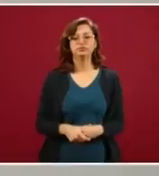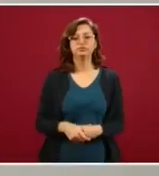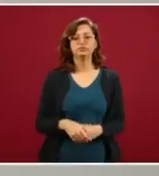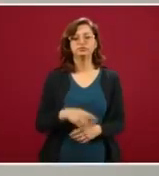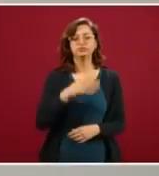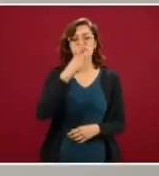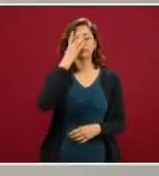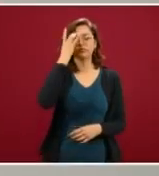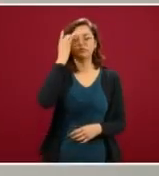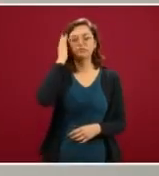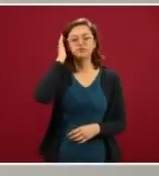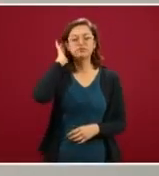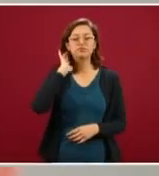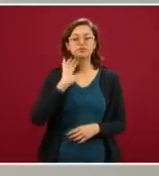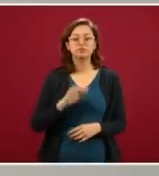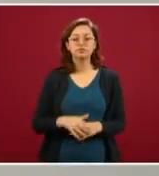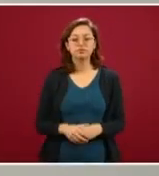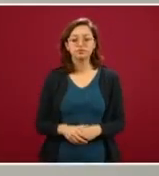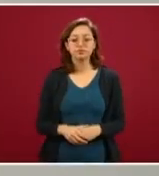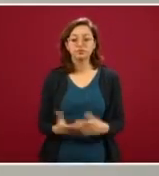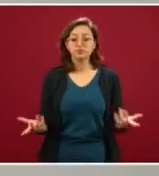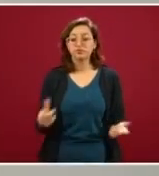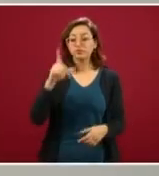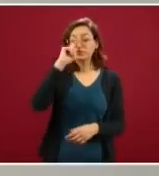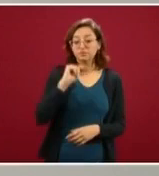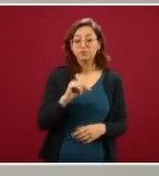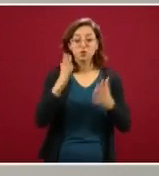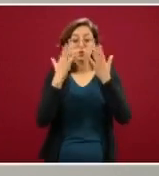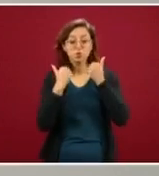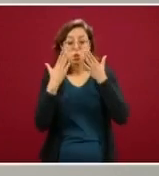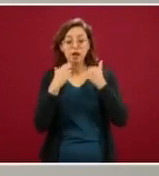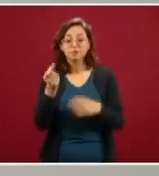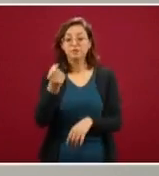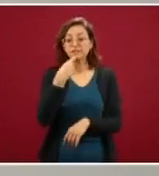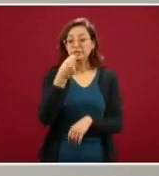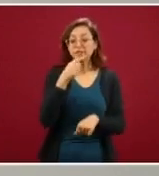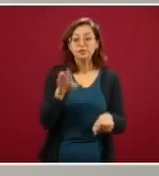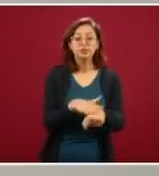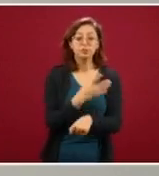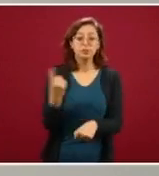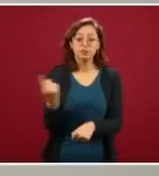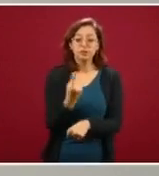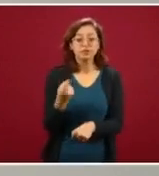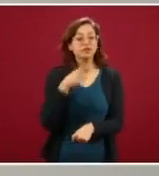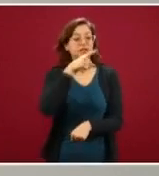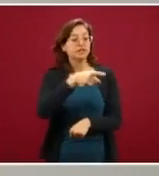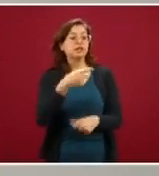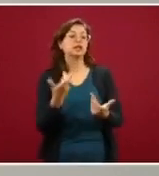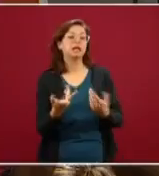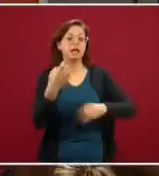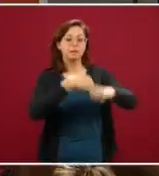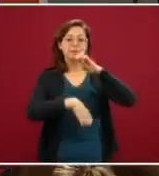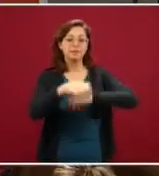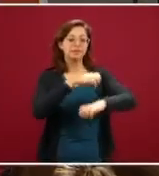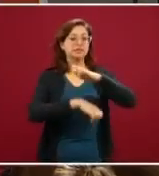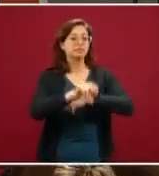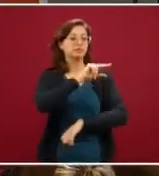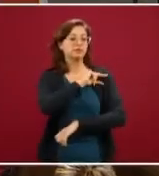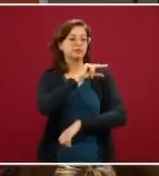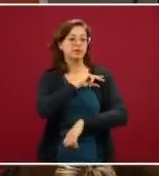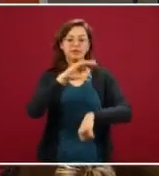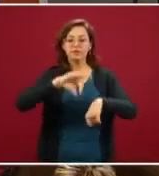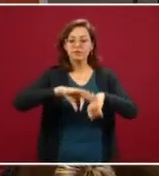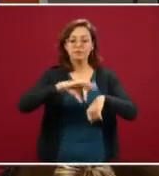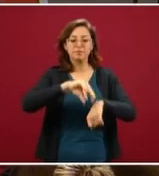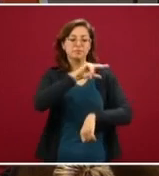fallaron porque falló la provisión de estos medicamentos, porque el proveedor privado, la empresa privada que ha